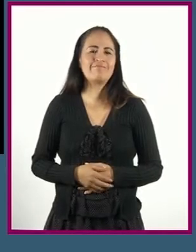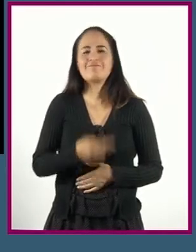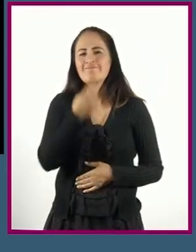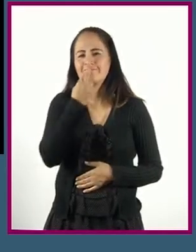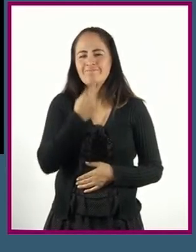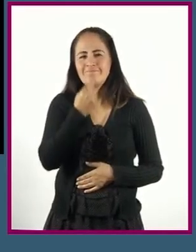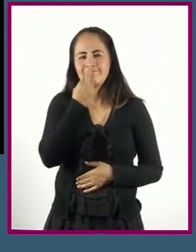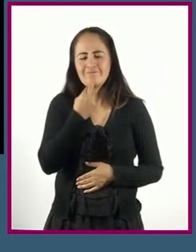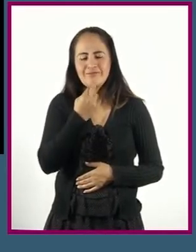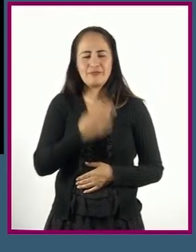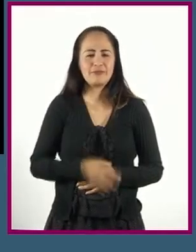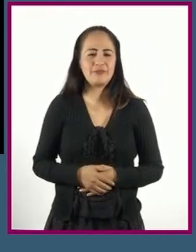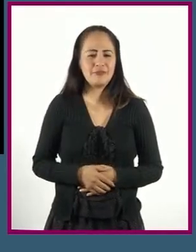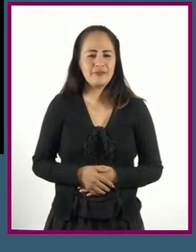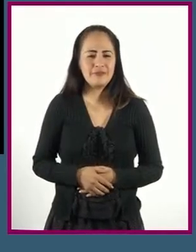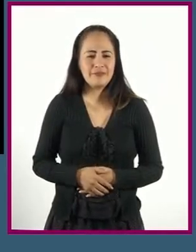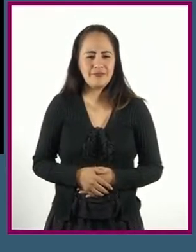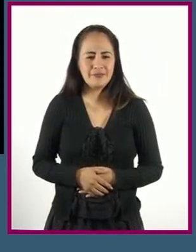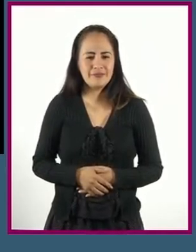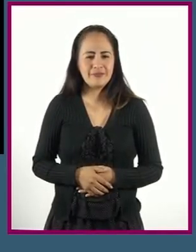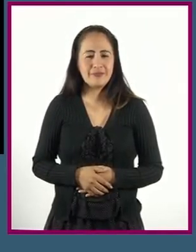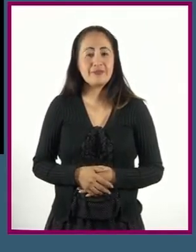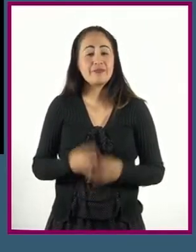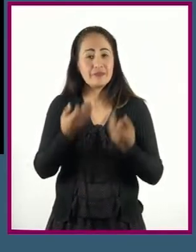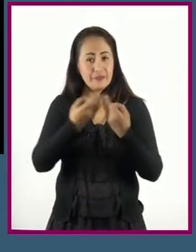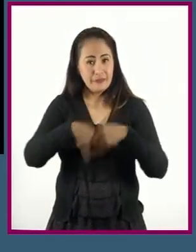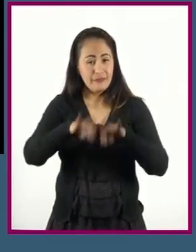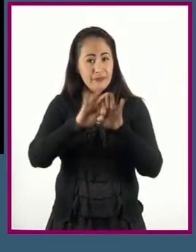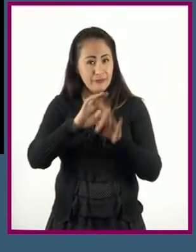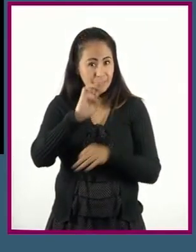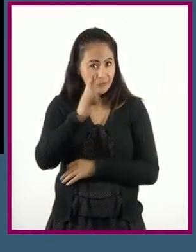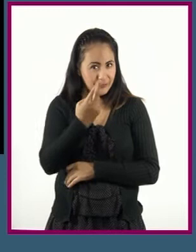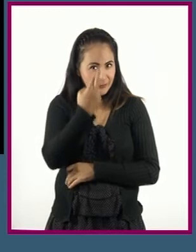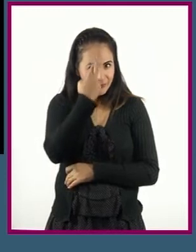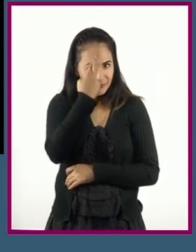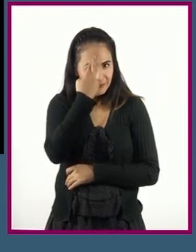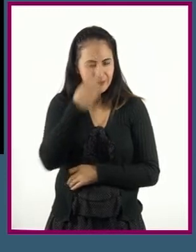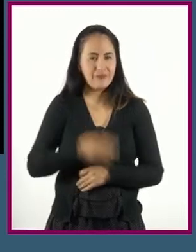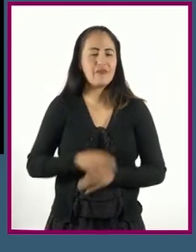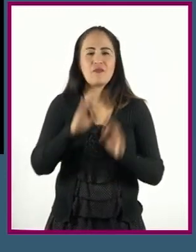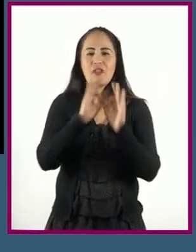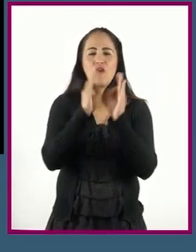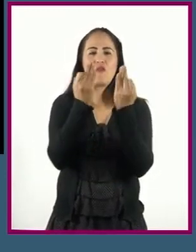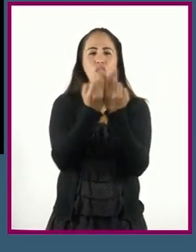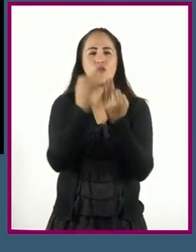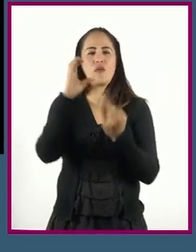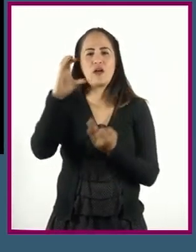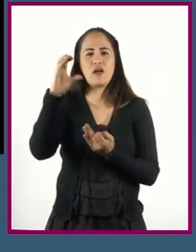al rojo. Entonces es importante recordar que el modelo corpuscular